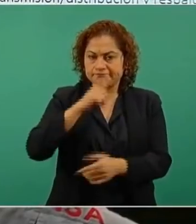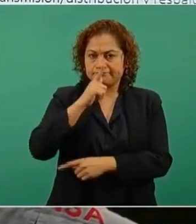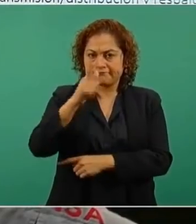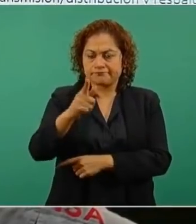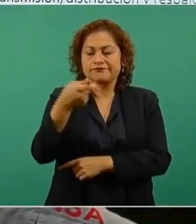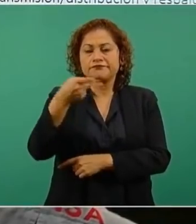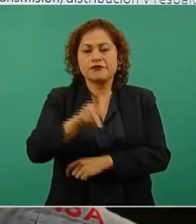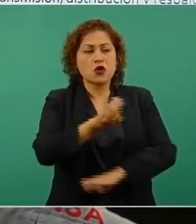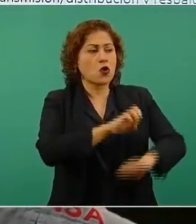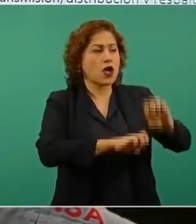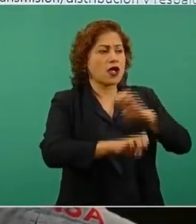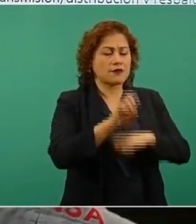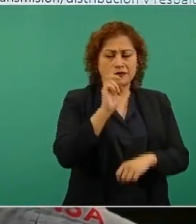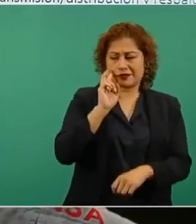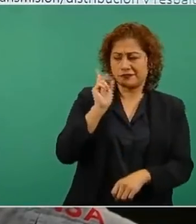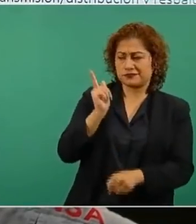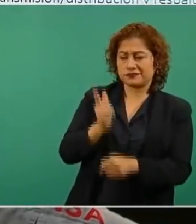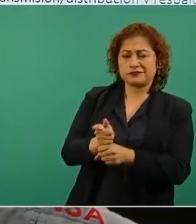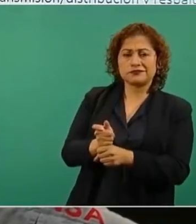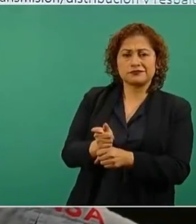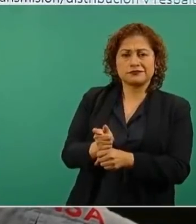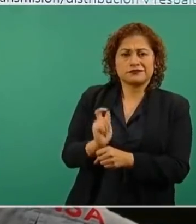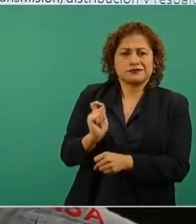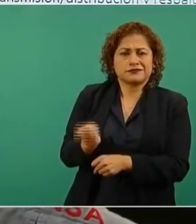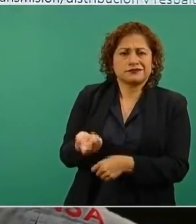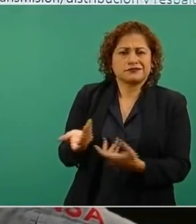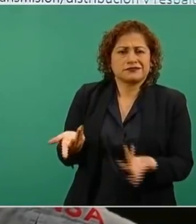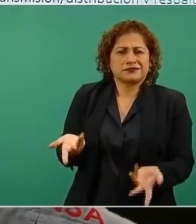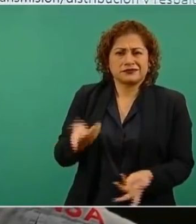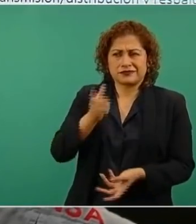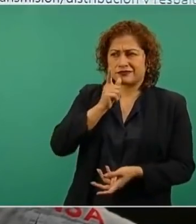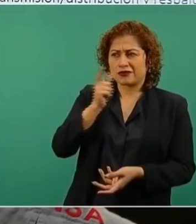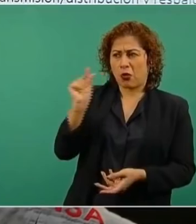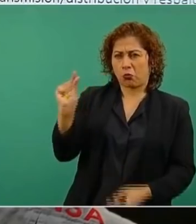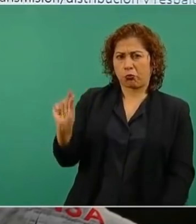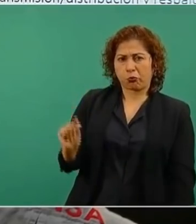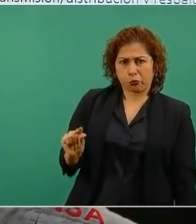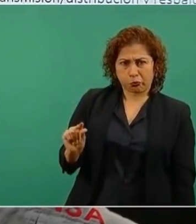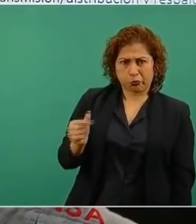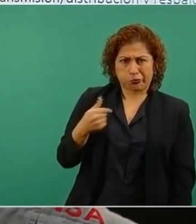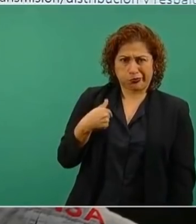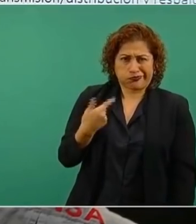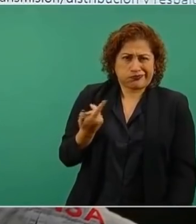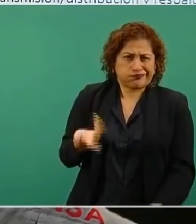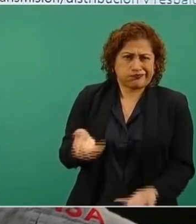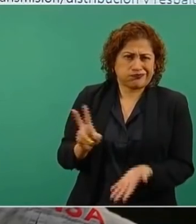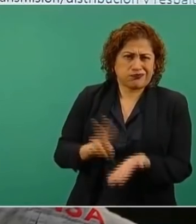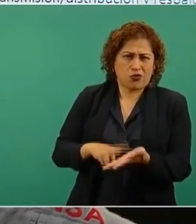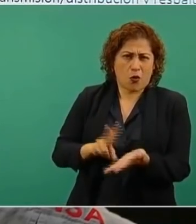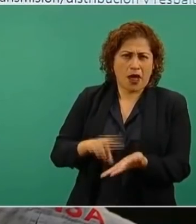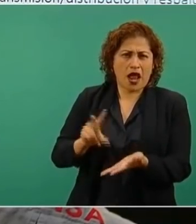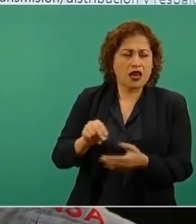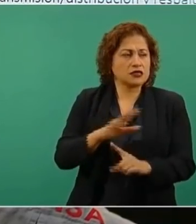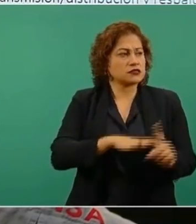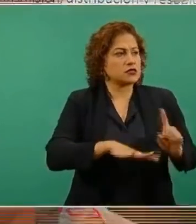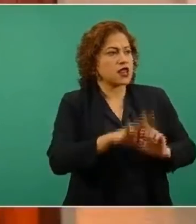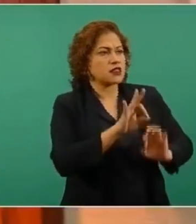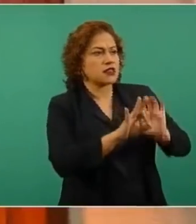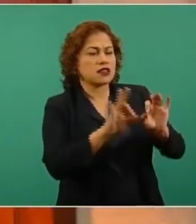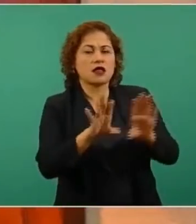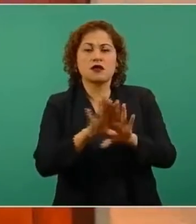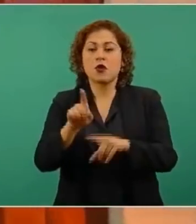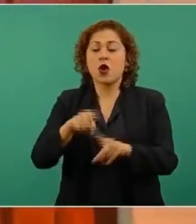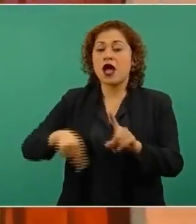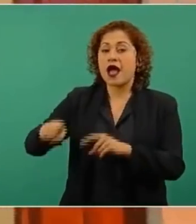les interesaba entrar en un mercado donde las tarifas de electricidad estaban muy bajas, entonces las empiezan a subir. De hecho, incluso en las crisis